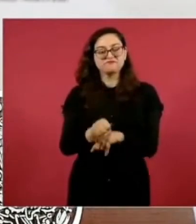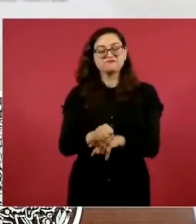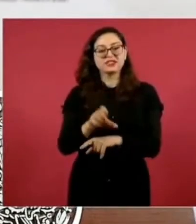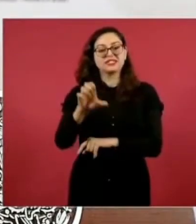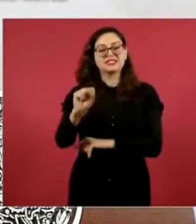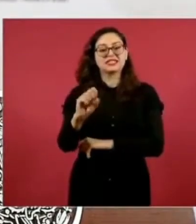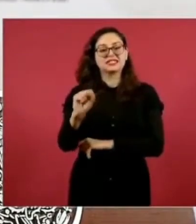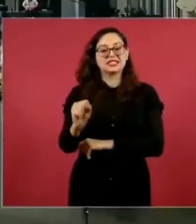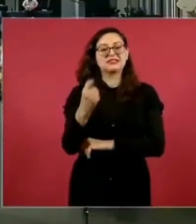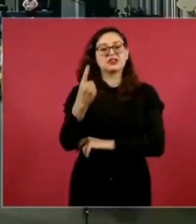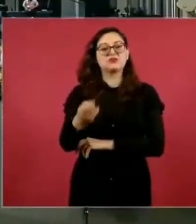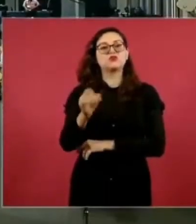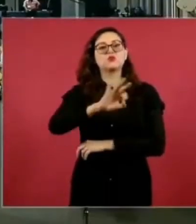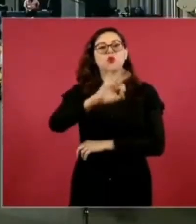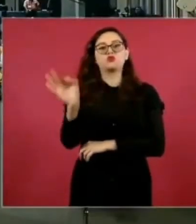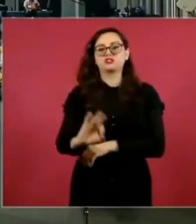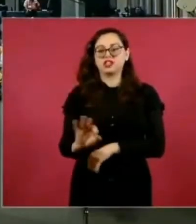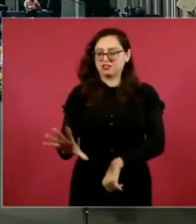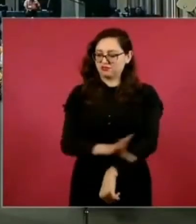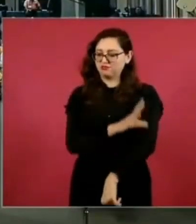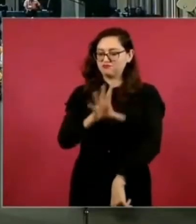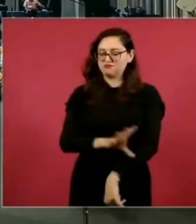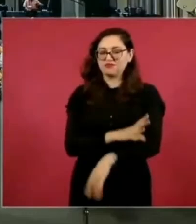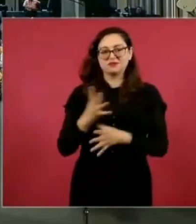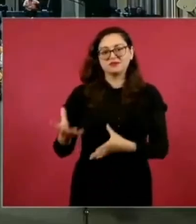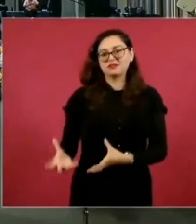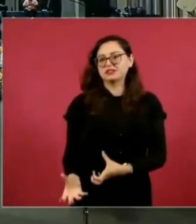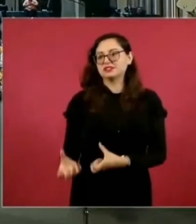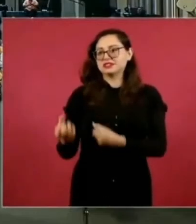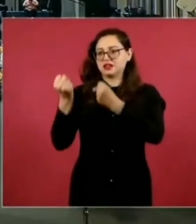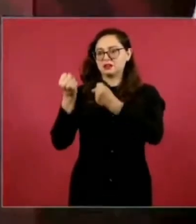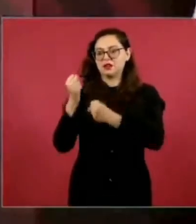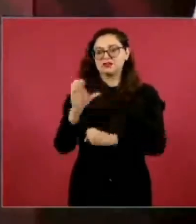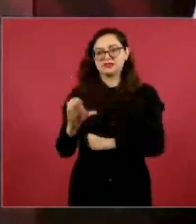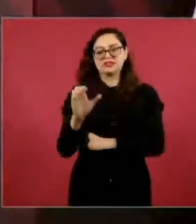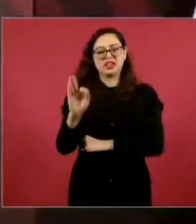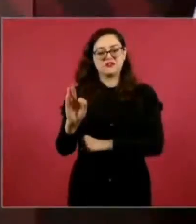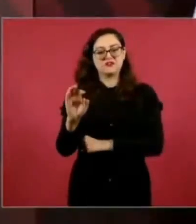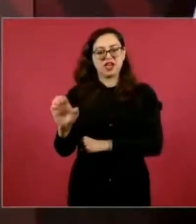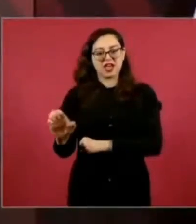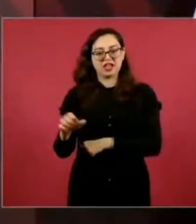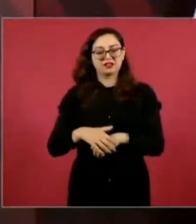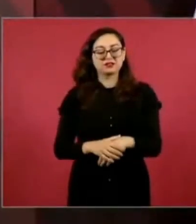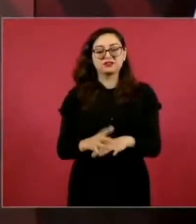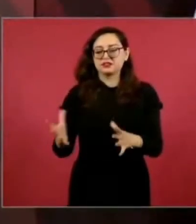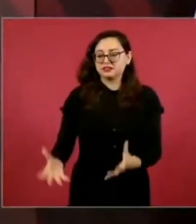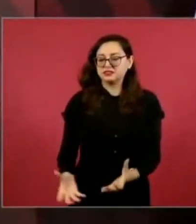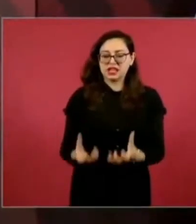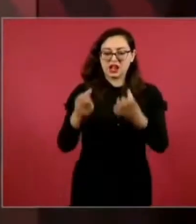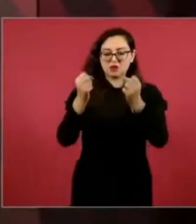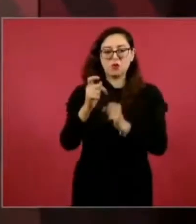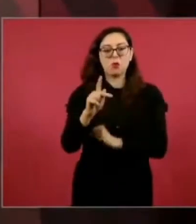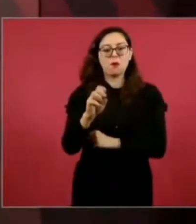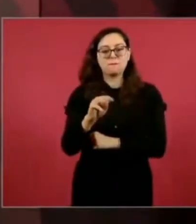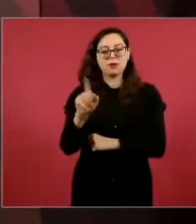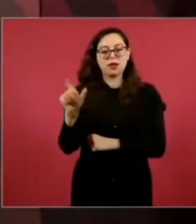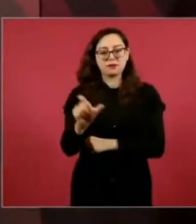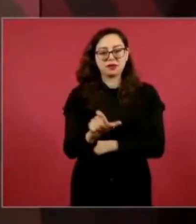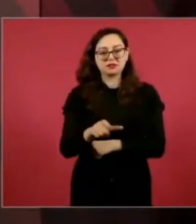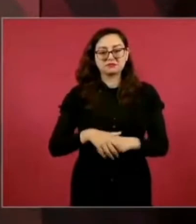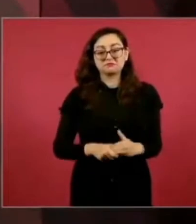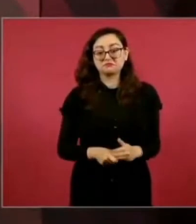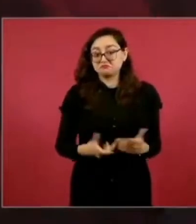Se rescató la Comisión Federal de Electricidad, se rescató Pemex.